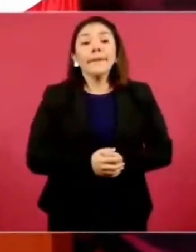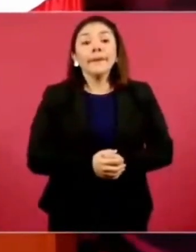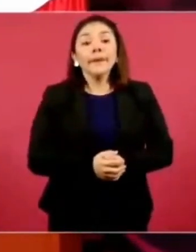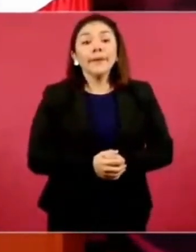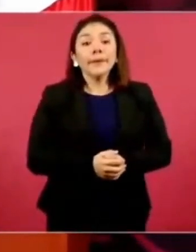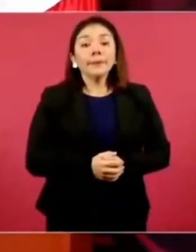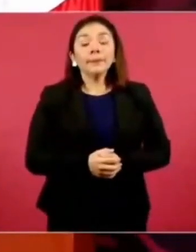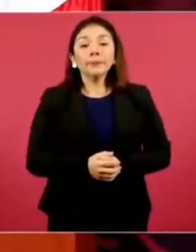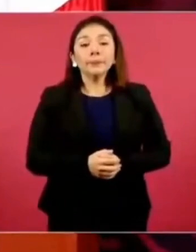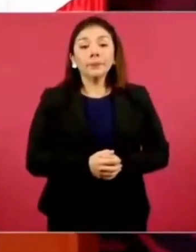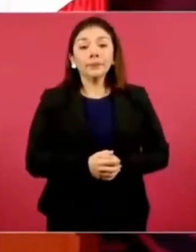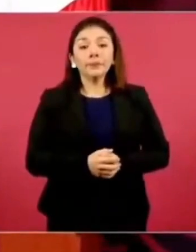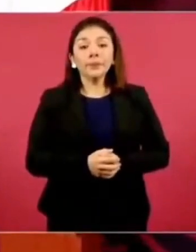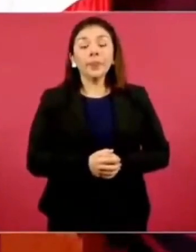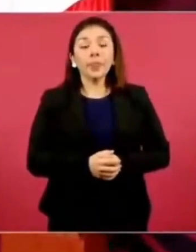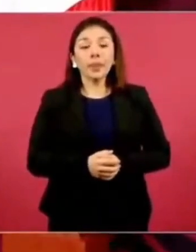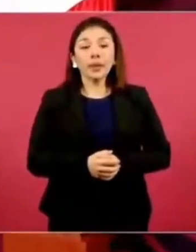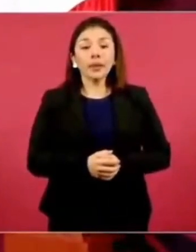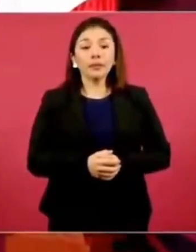es